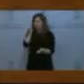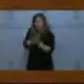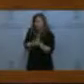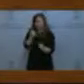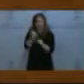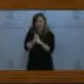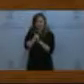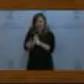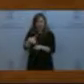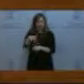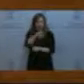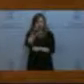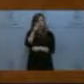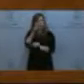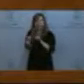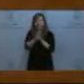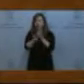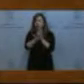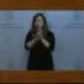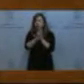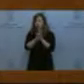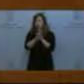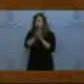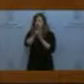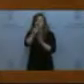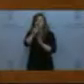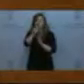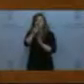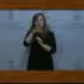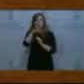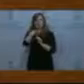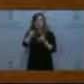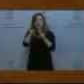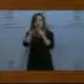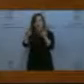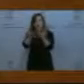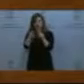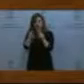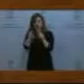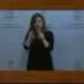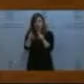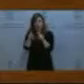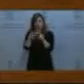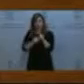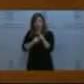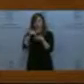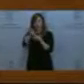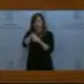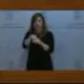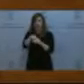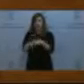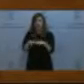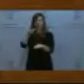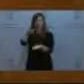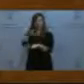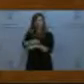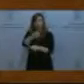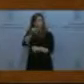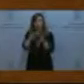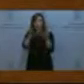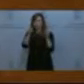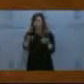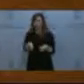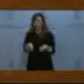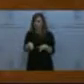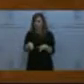núcleos rurales, entes inframunicipales a los que de manera injusta se les imponen obligaciones, pero durante décadas se